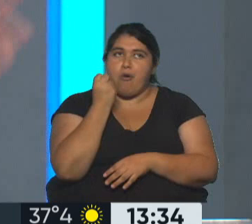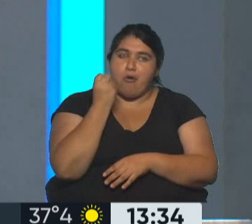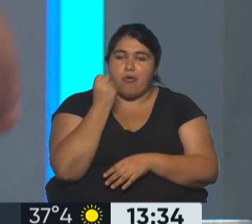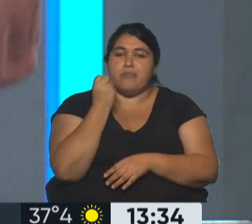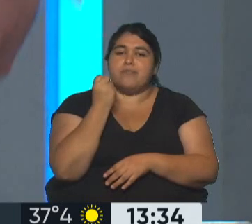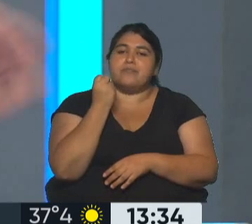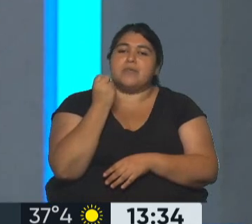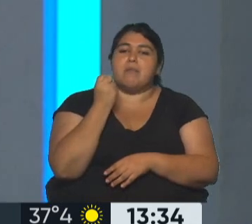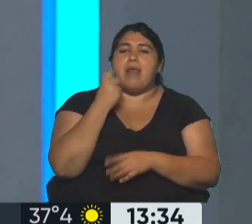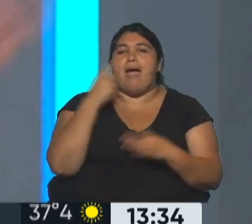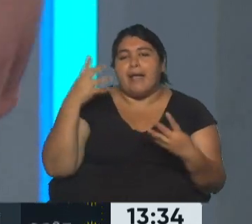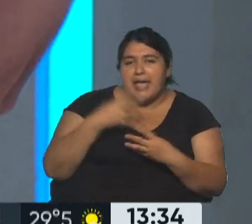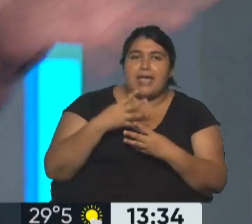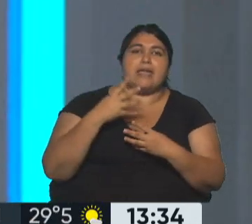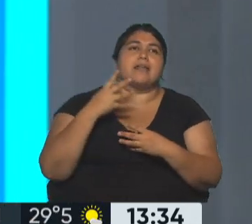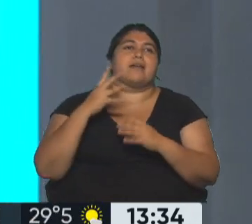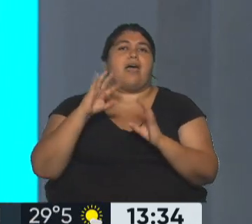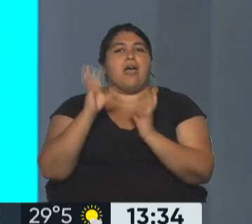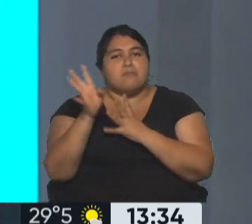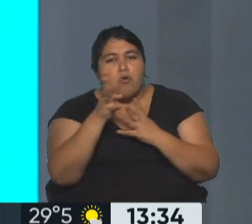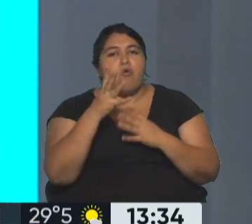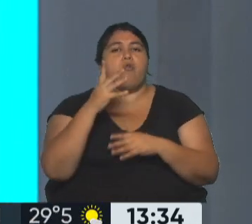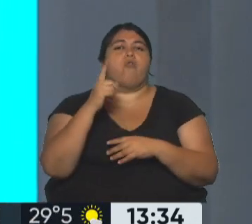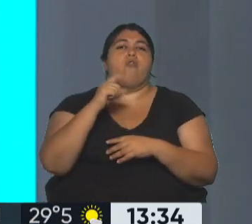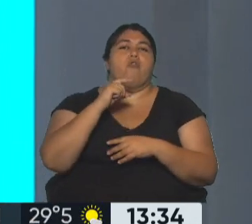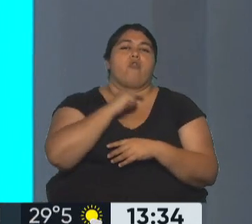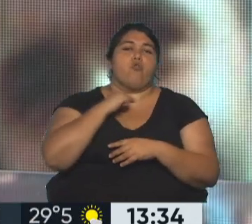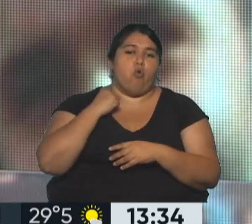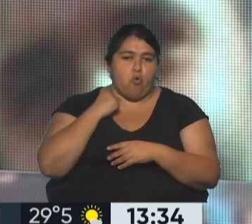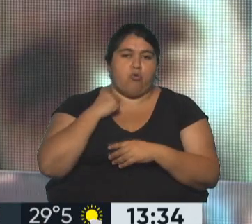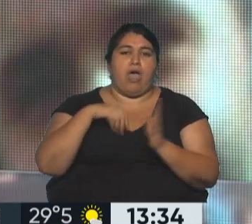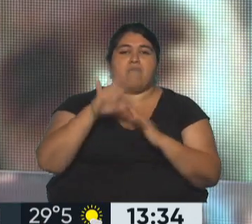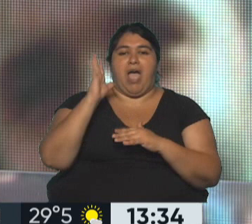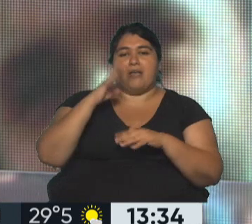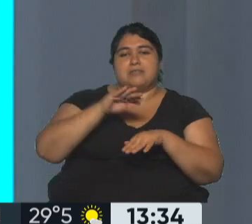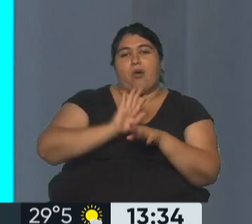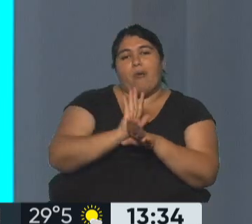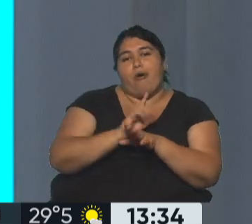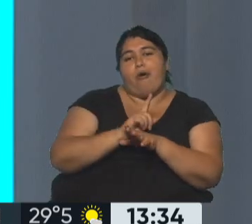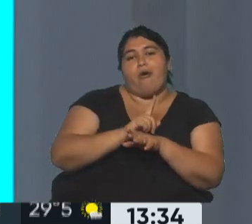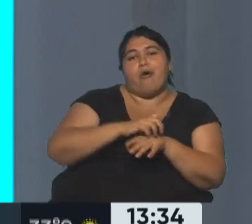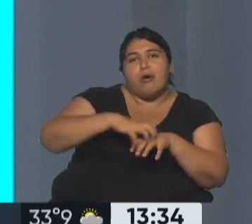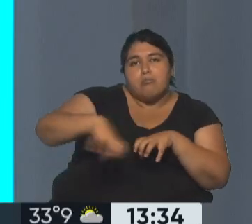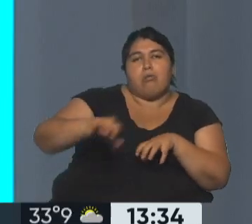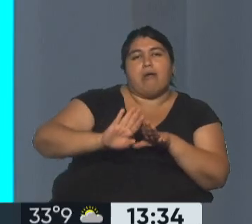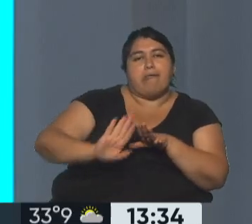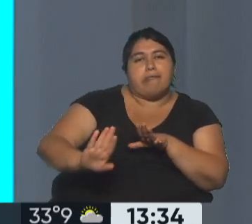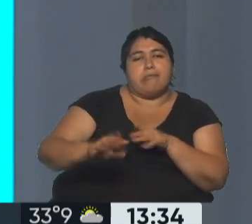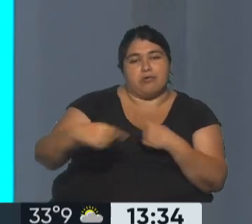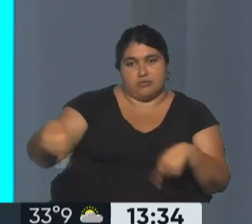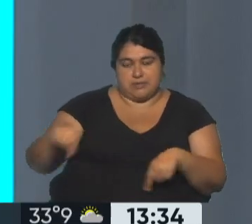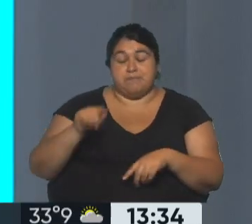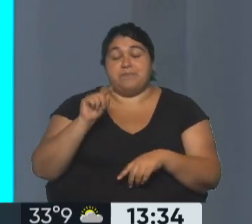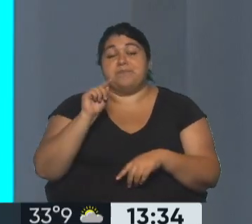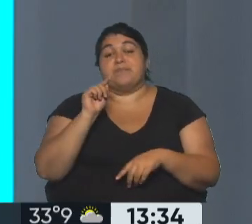para la guerrilla, tercermundismo, los curas socialistas en Chile. Es decir, Los más marginados, digamos, dentro de la estructura. exacto, en una época era